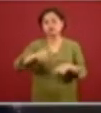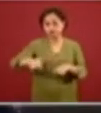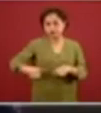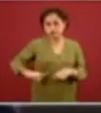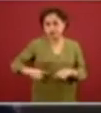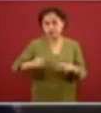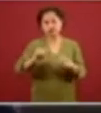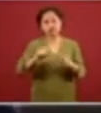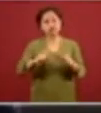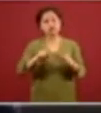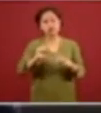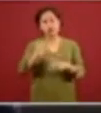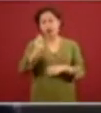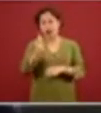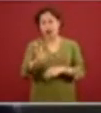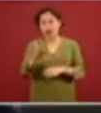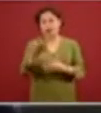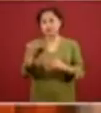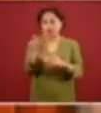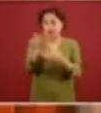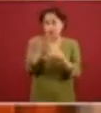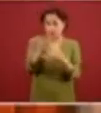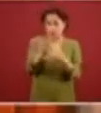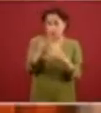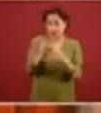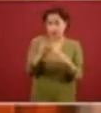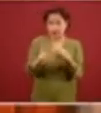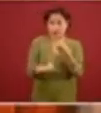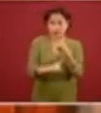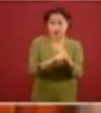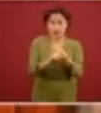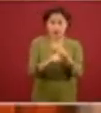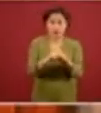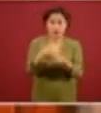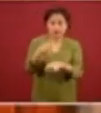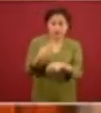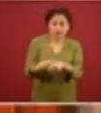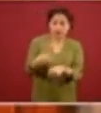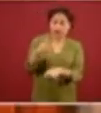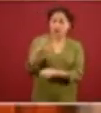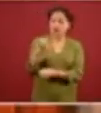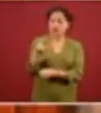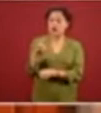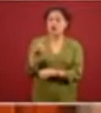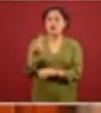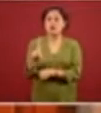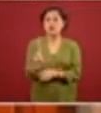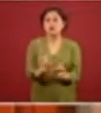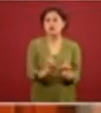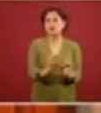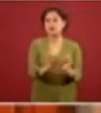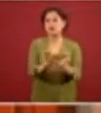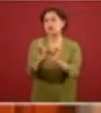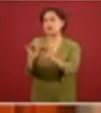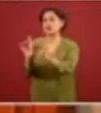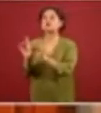situación que vivimos con la pandemia COVID, son situaciones que se presentan al día en la salud de México